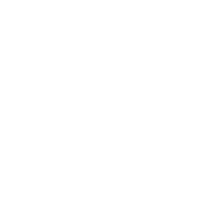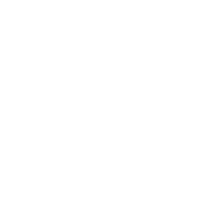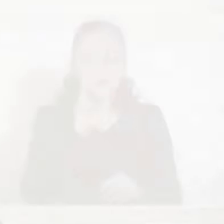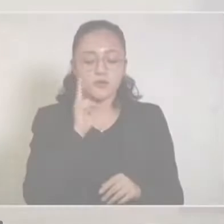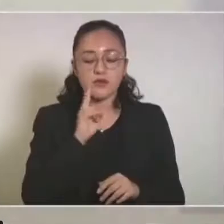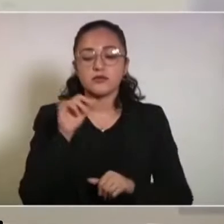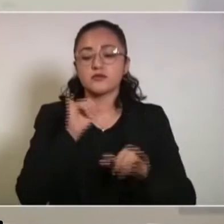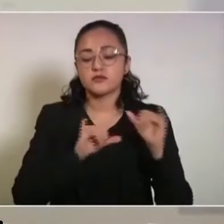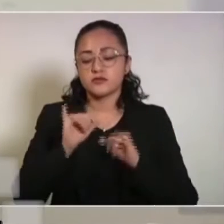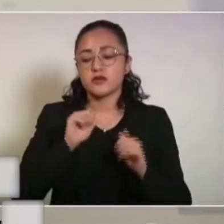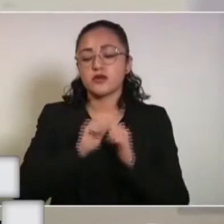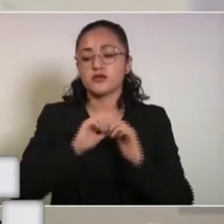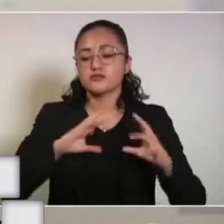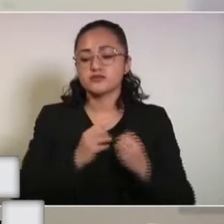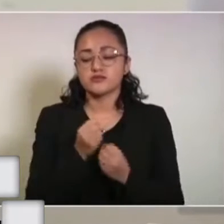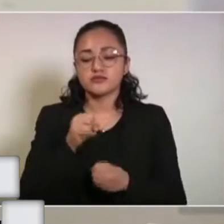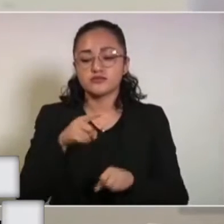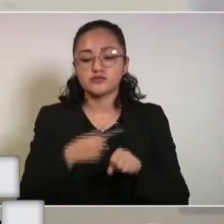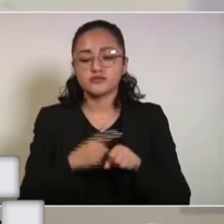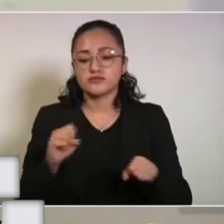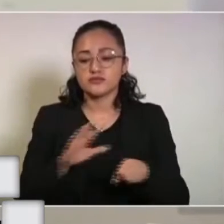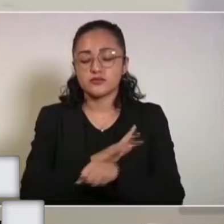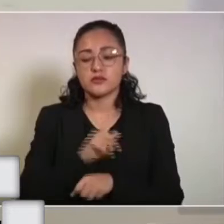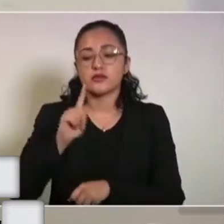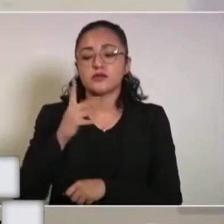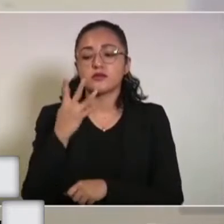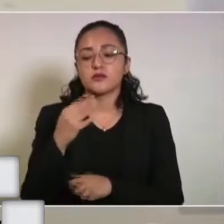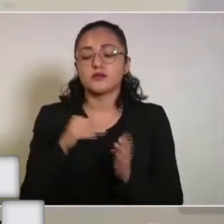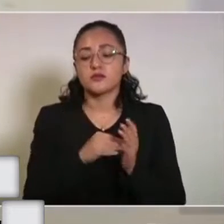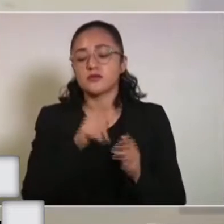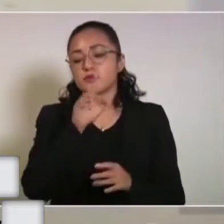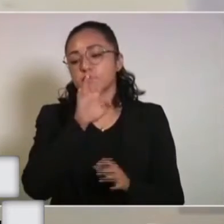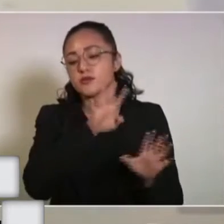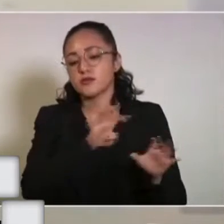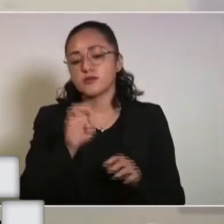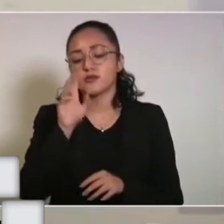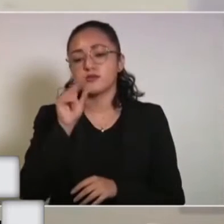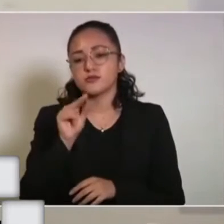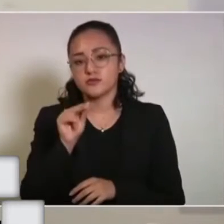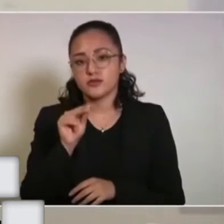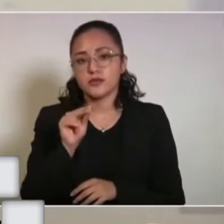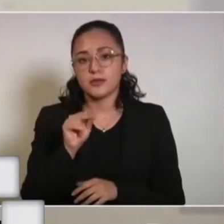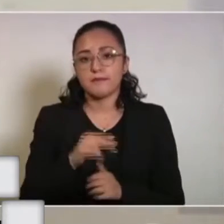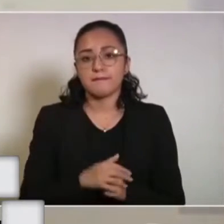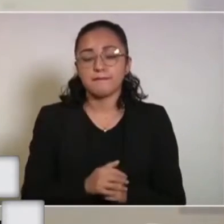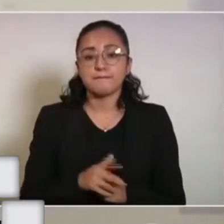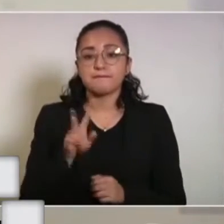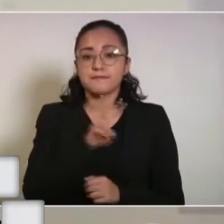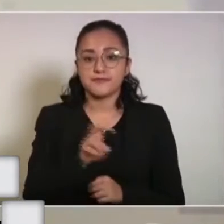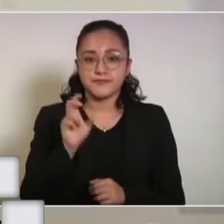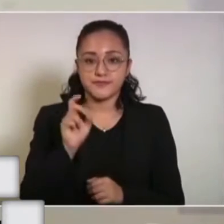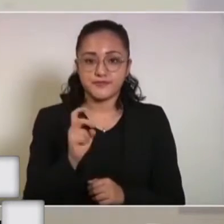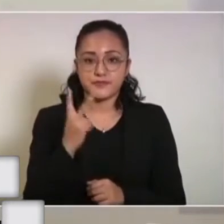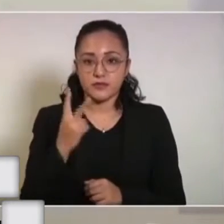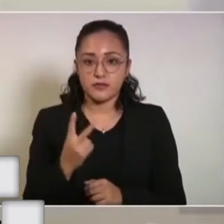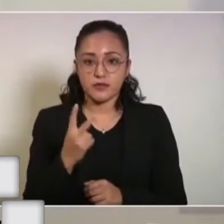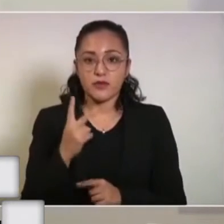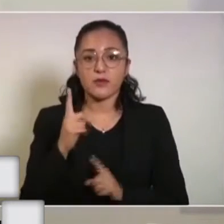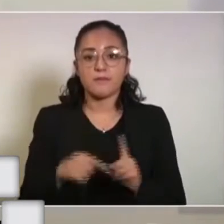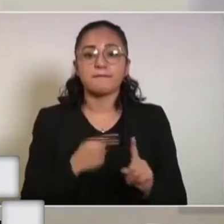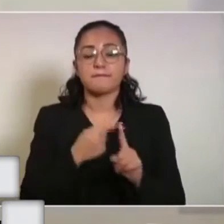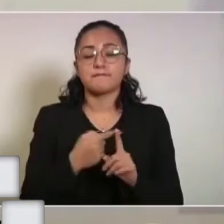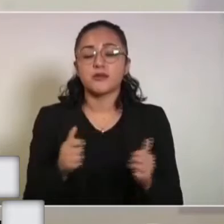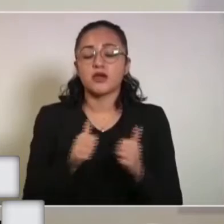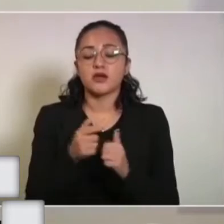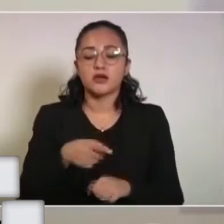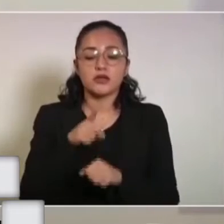con un acumulado de casos positivos de 74 1980 232 positivos